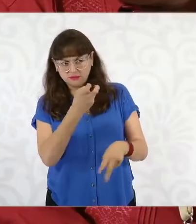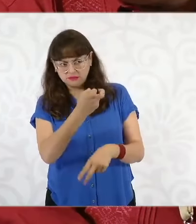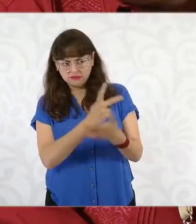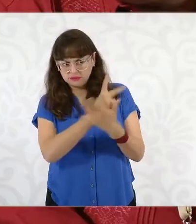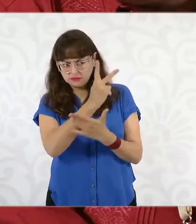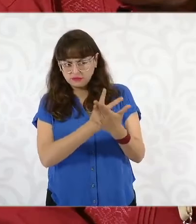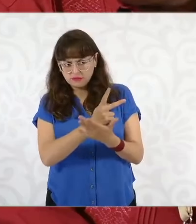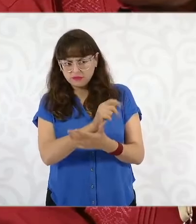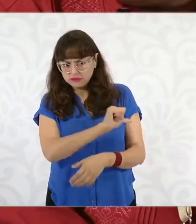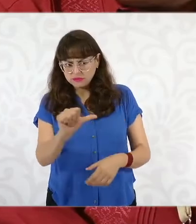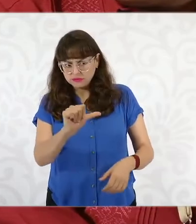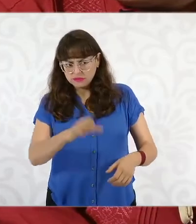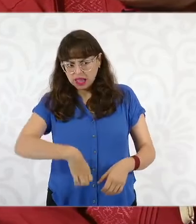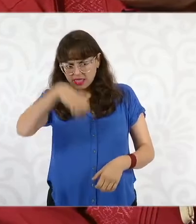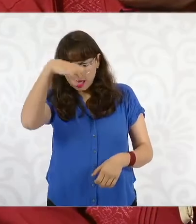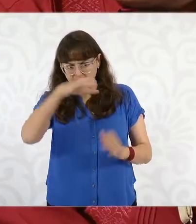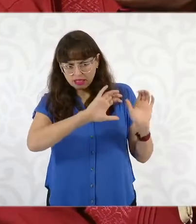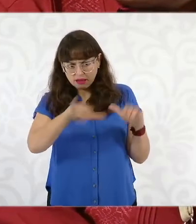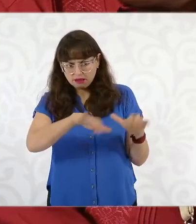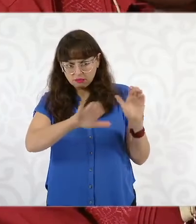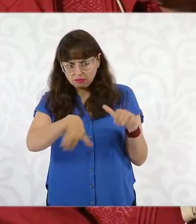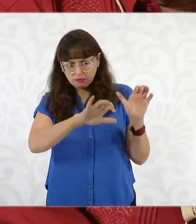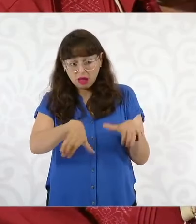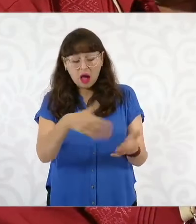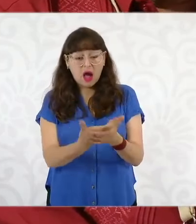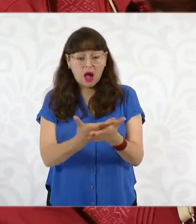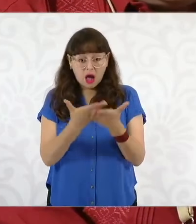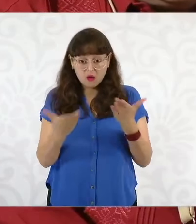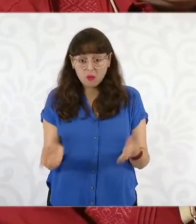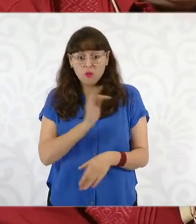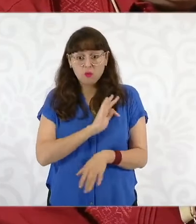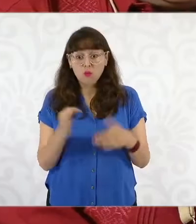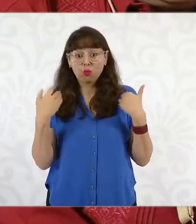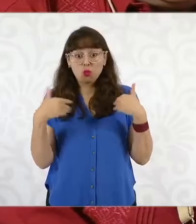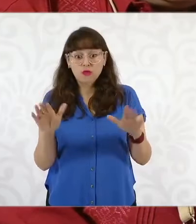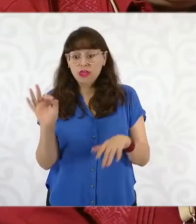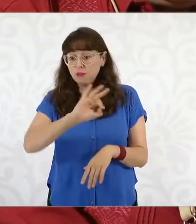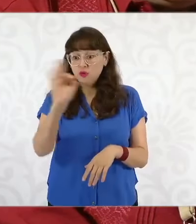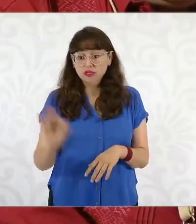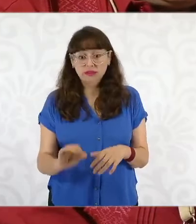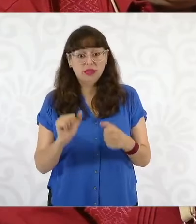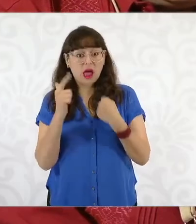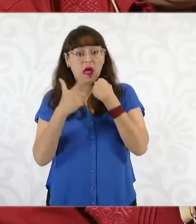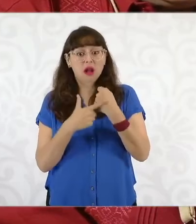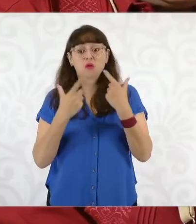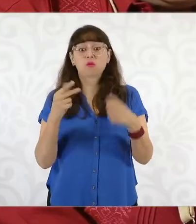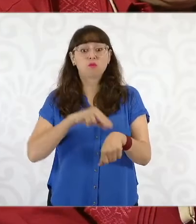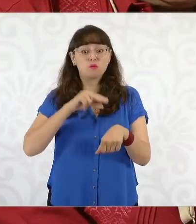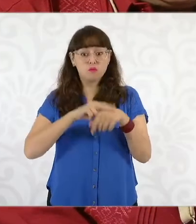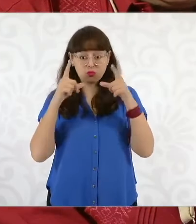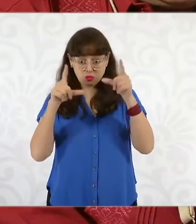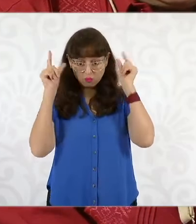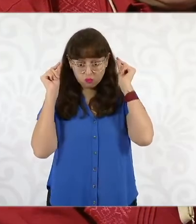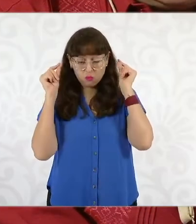pudiera haber esta prioridad también de que se vea un porcentaje de médicos, enfermeros y